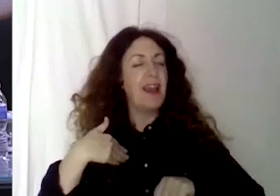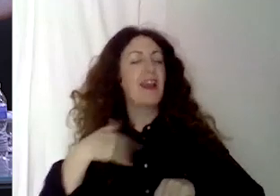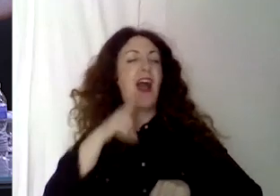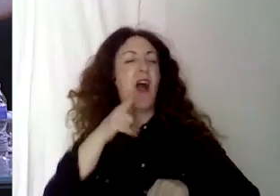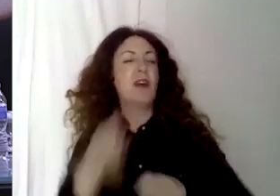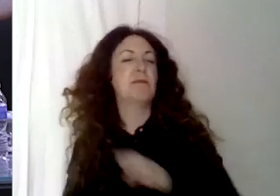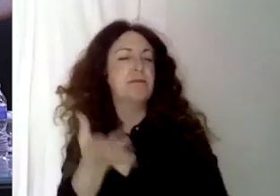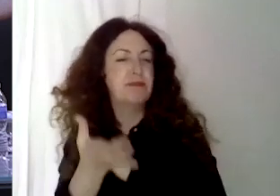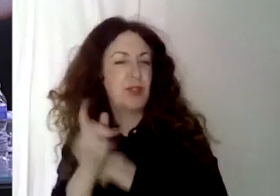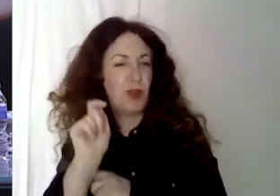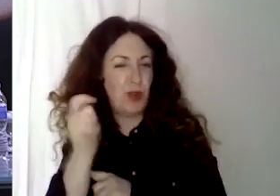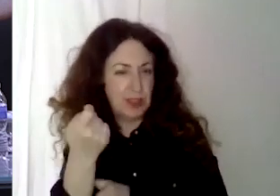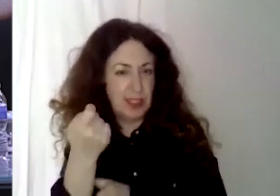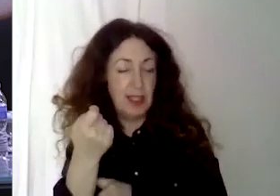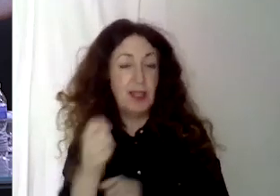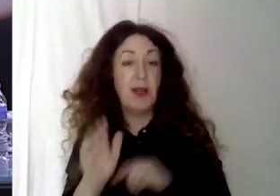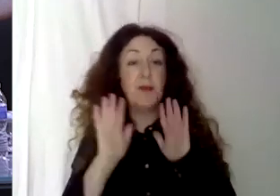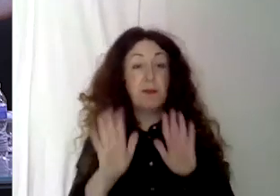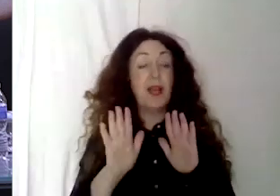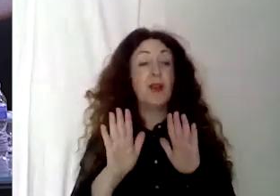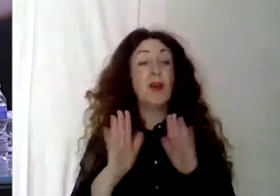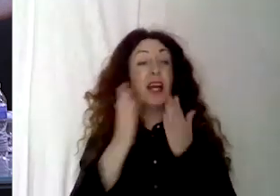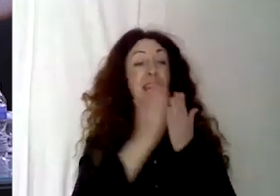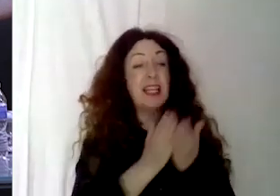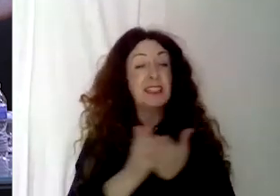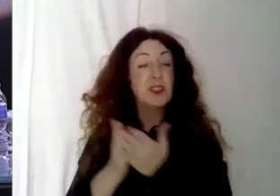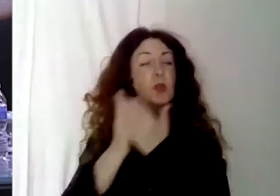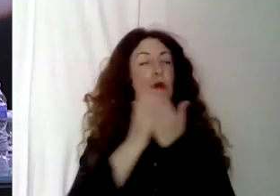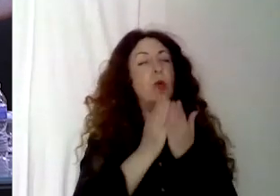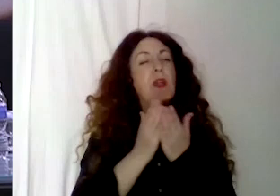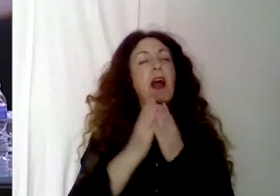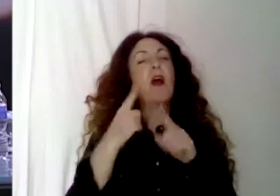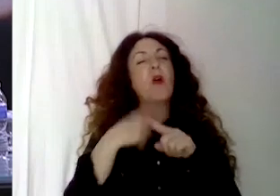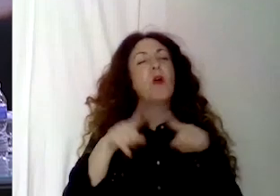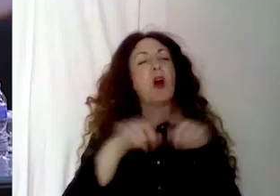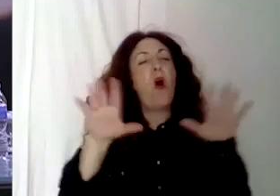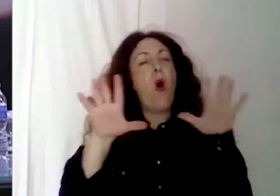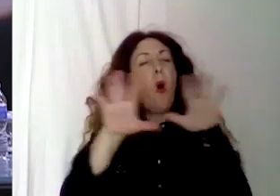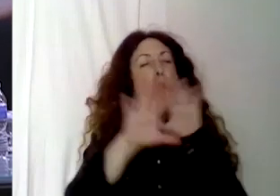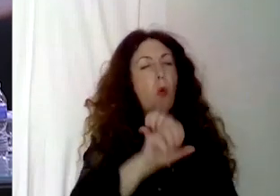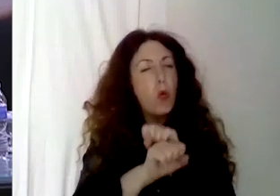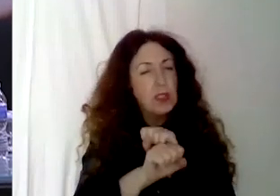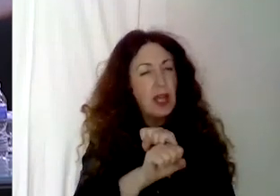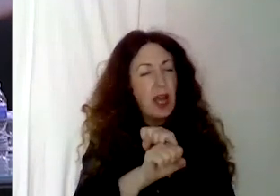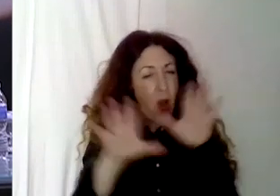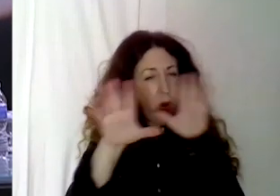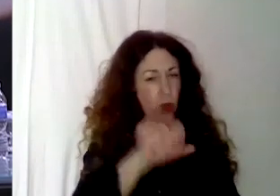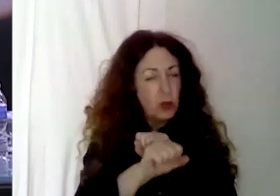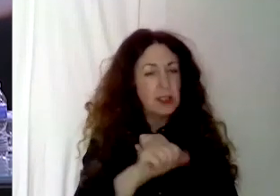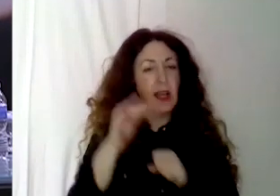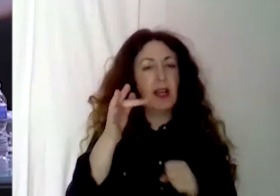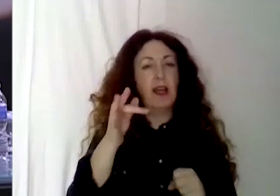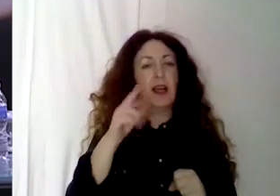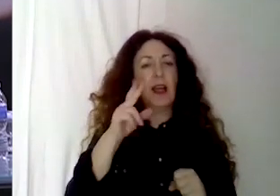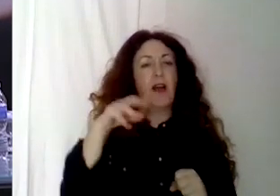gran estudiosa del ocultismo, Francis Jade, dijo: no hay momento más importante en